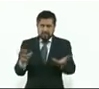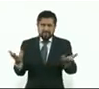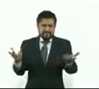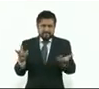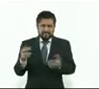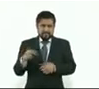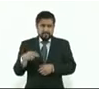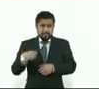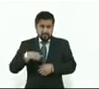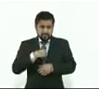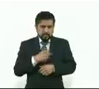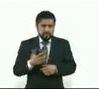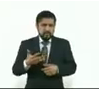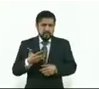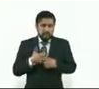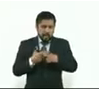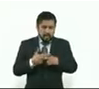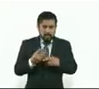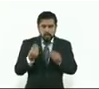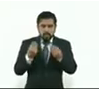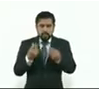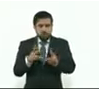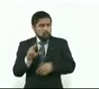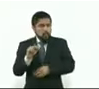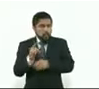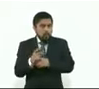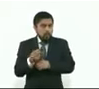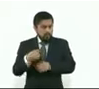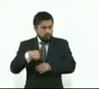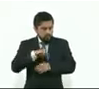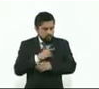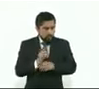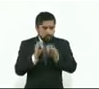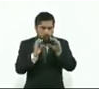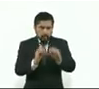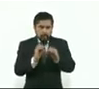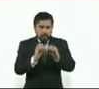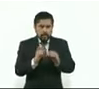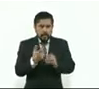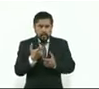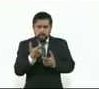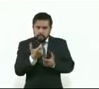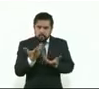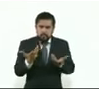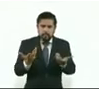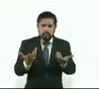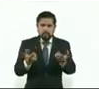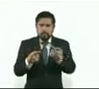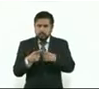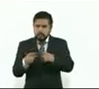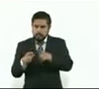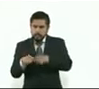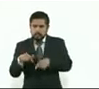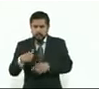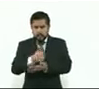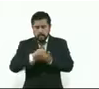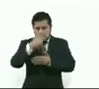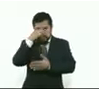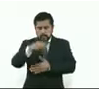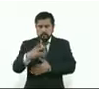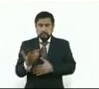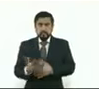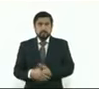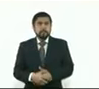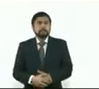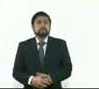un guardado cada año, al contrario, somos muy disciplinados tanto en los ingresos como en los egresos del gobierno de la ciudad. Bien,